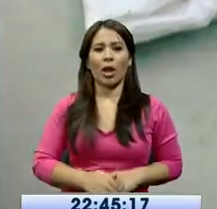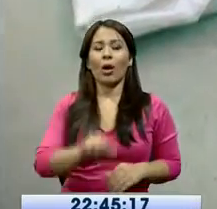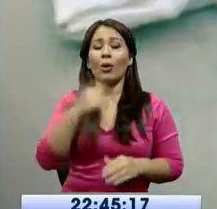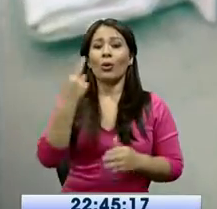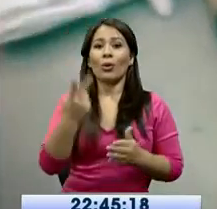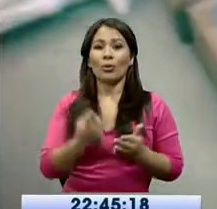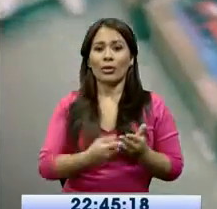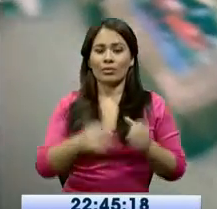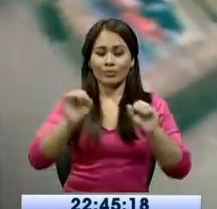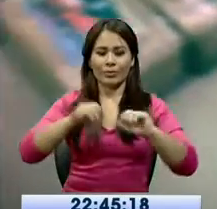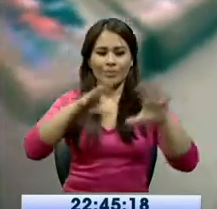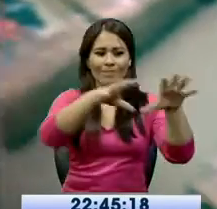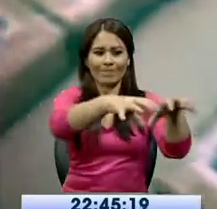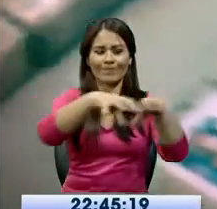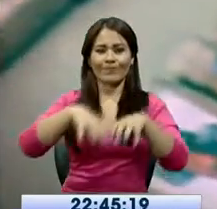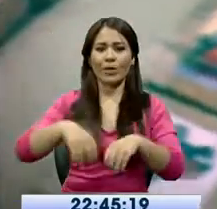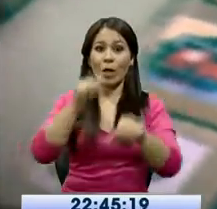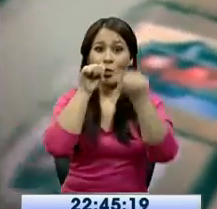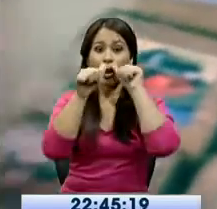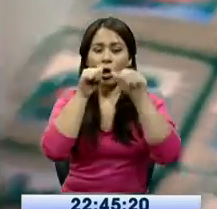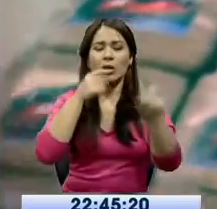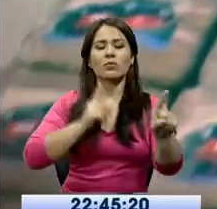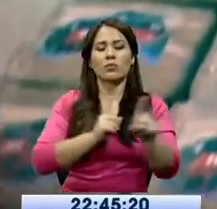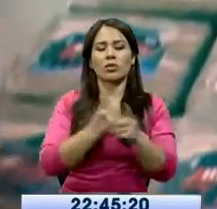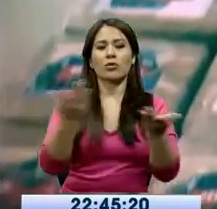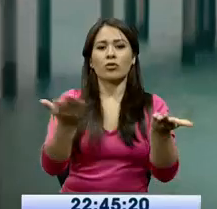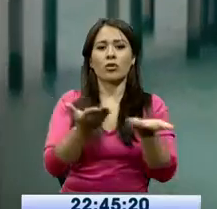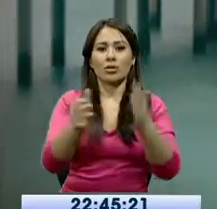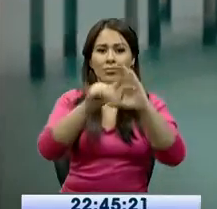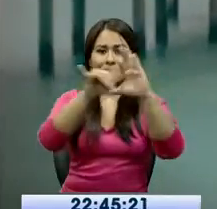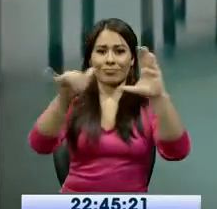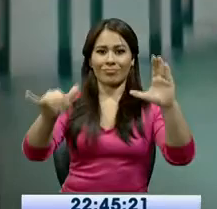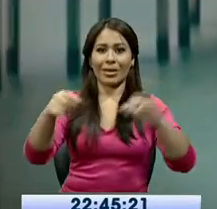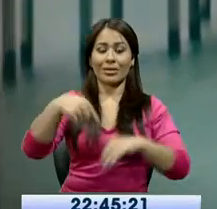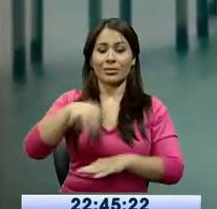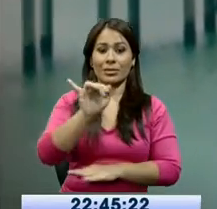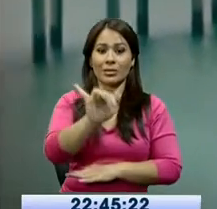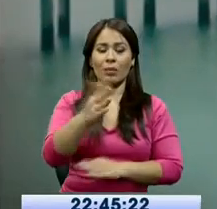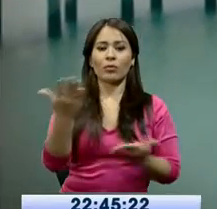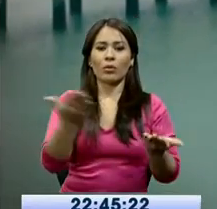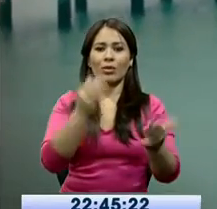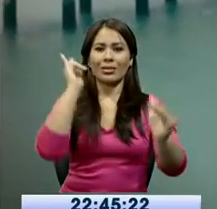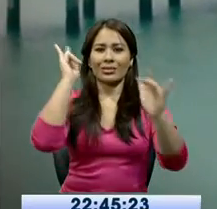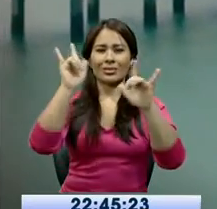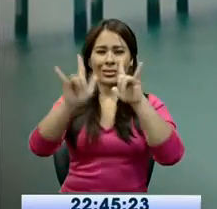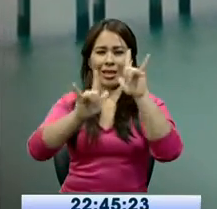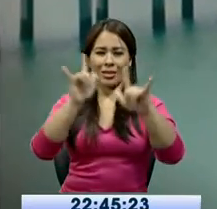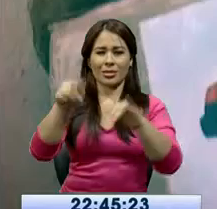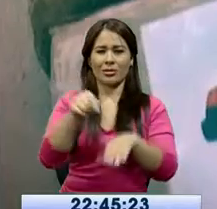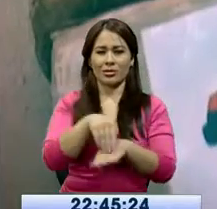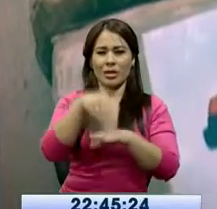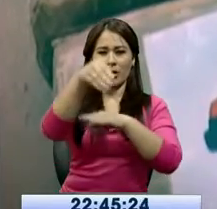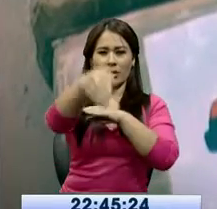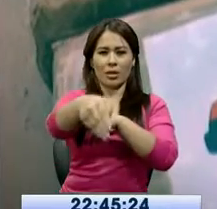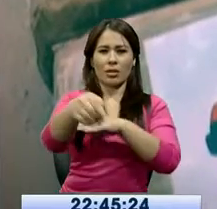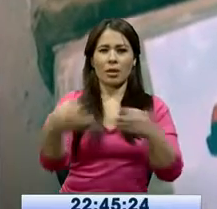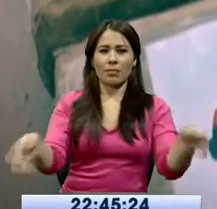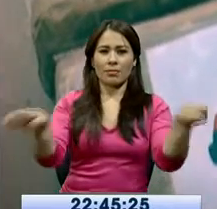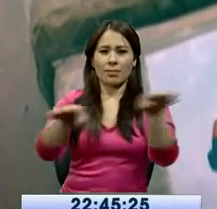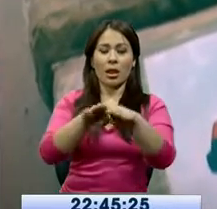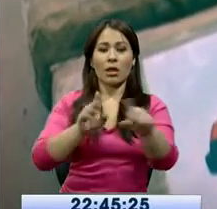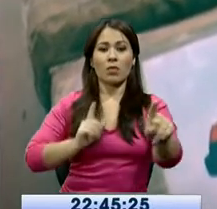al narcotráfico se dio en la provincia de Santa Elena. Este día sábado, en el cantón Salinas, a 20 millas mar adentro, se